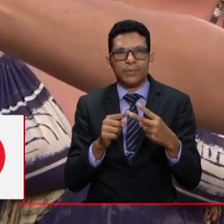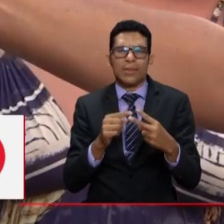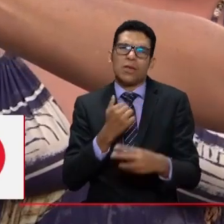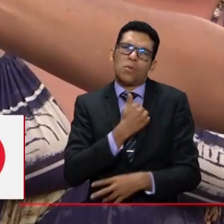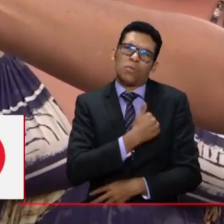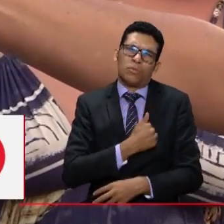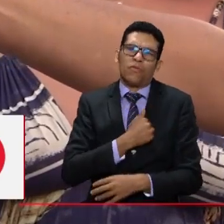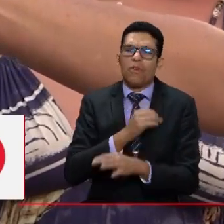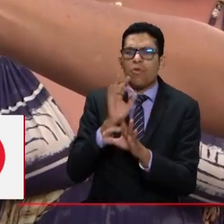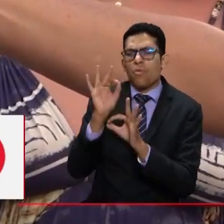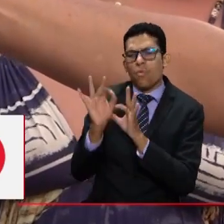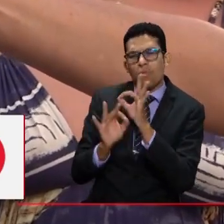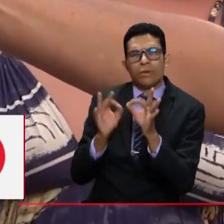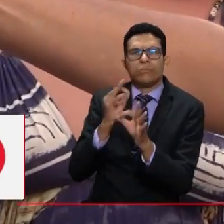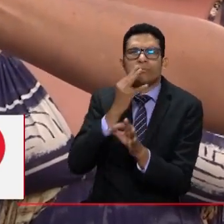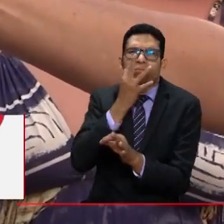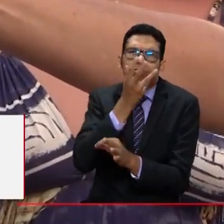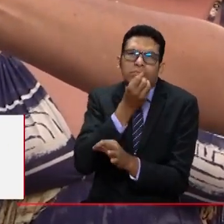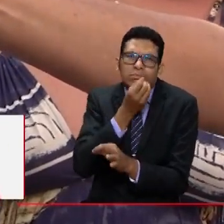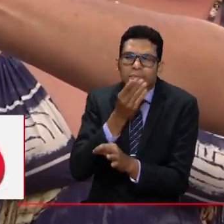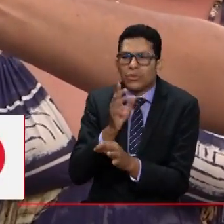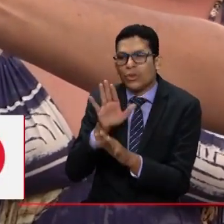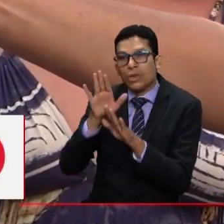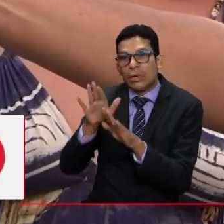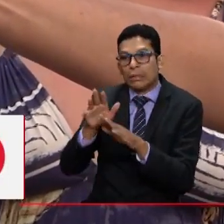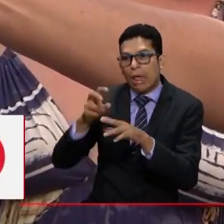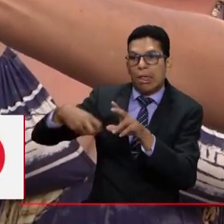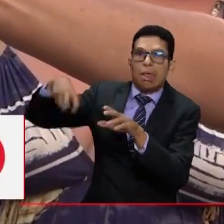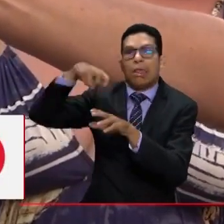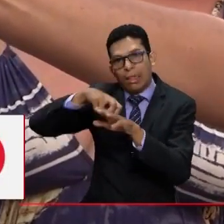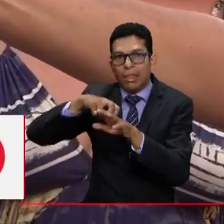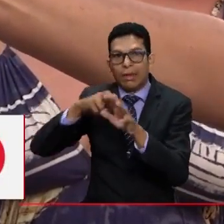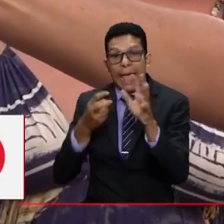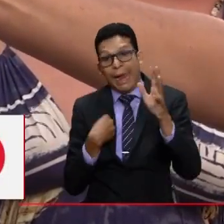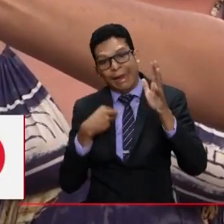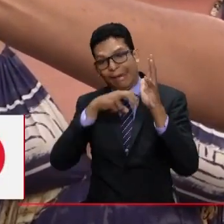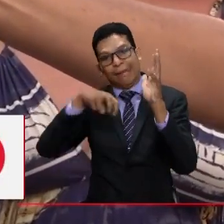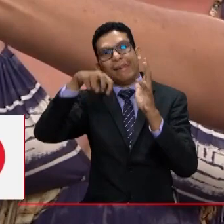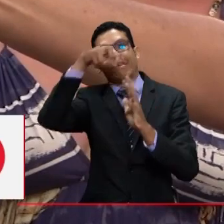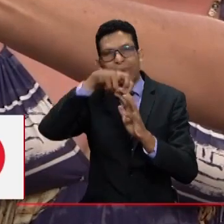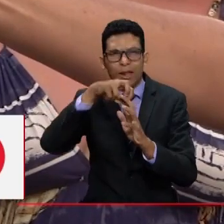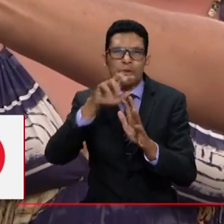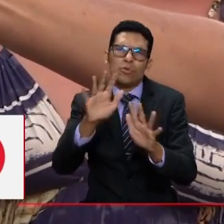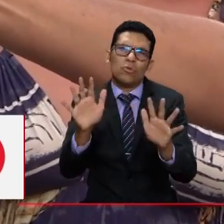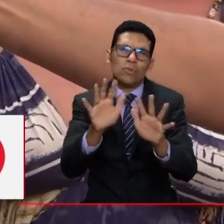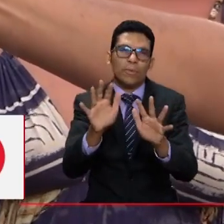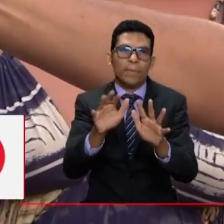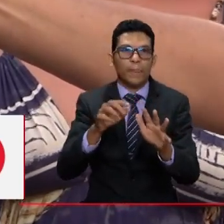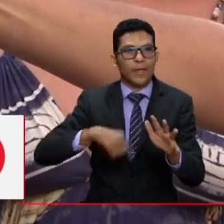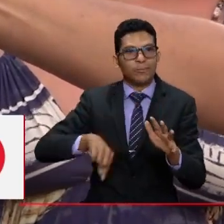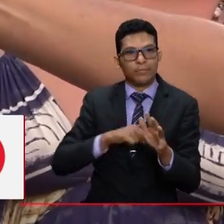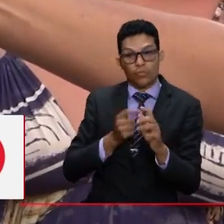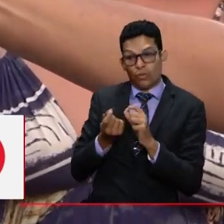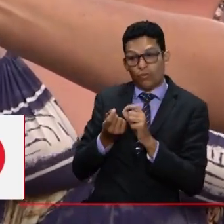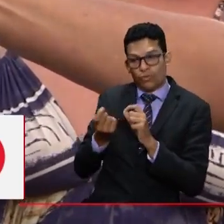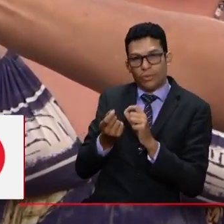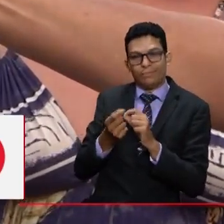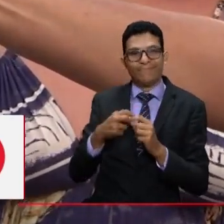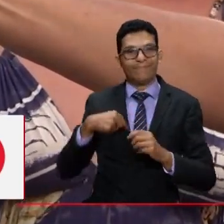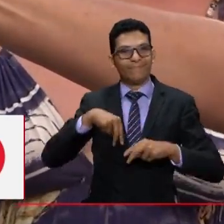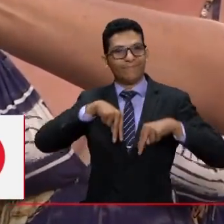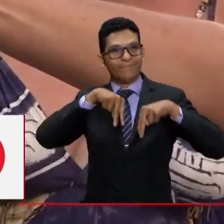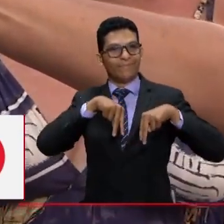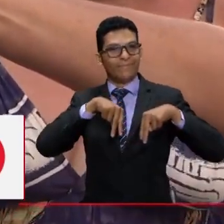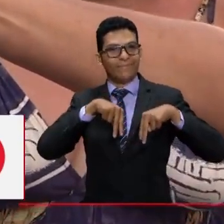cuiden este hermoso monumento, a ella no hay que subírsele. La verdad es que con que estemos aquí detrás de